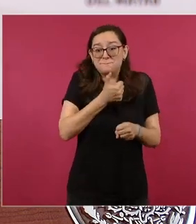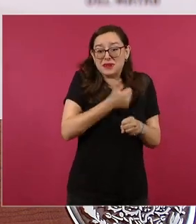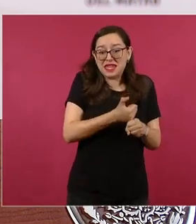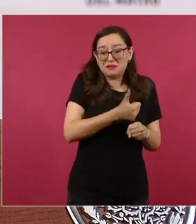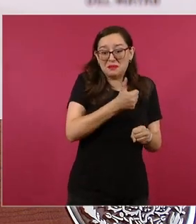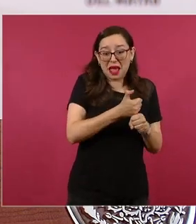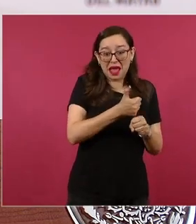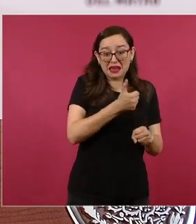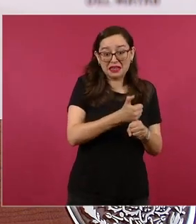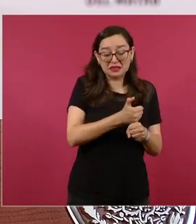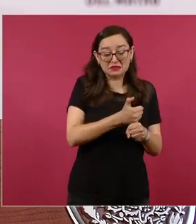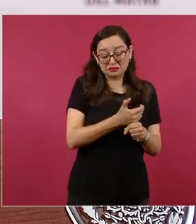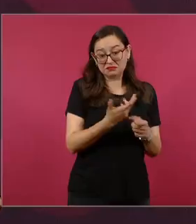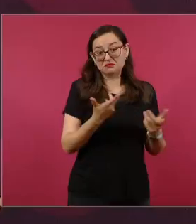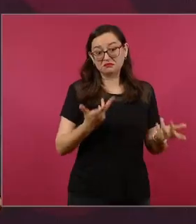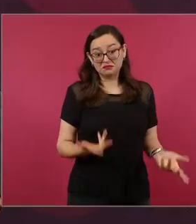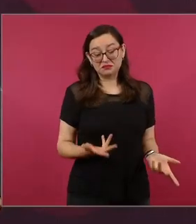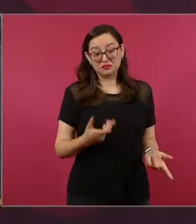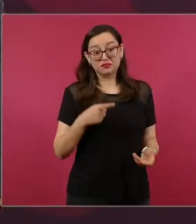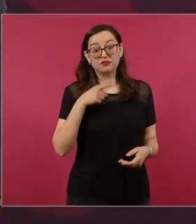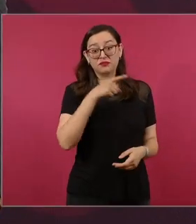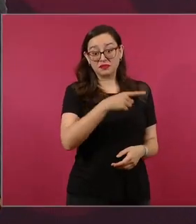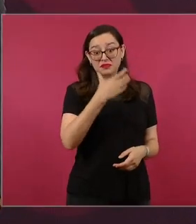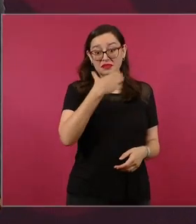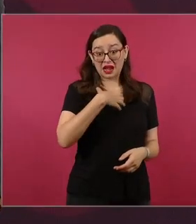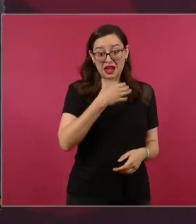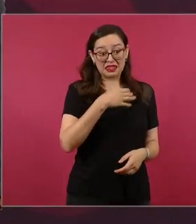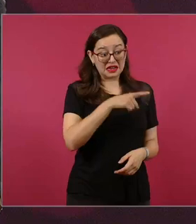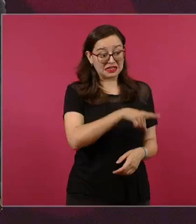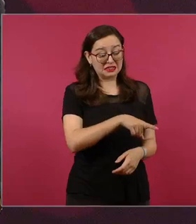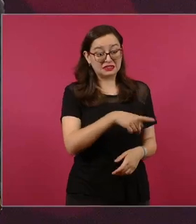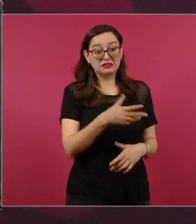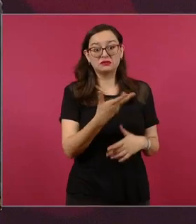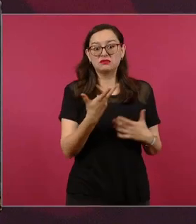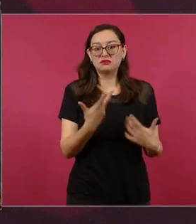que le tenía más amor al pueblo,